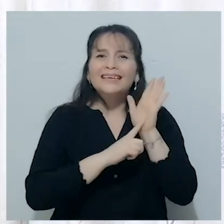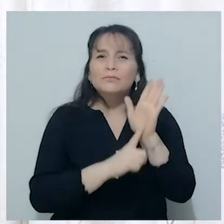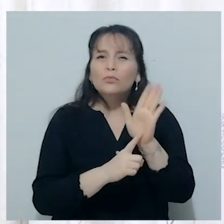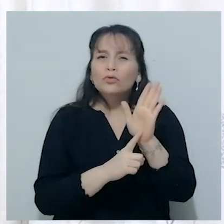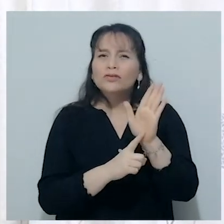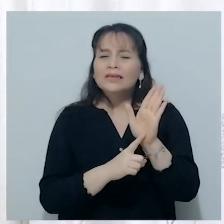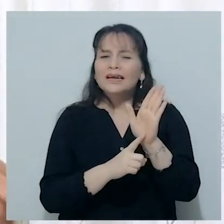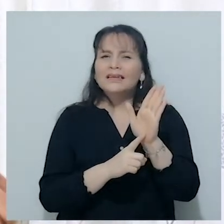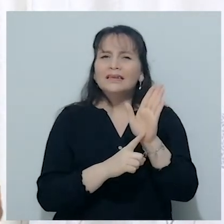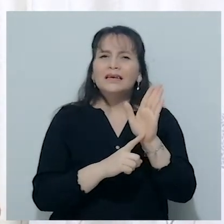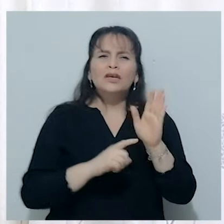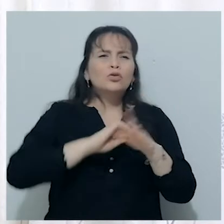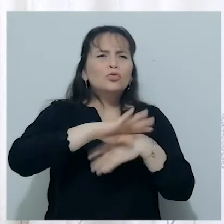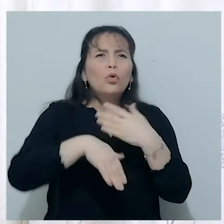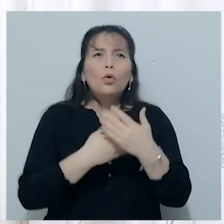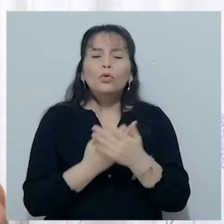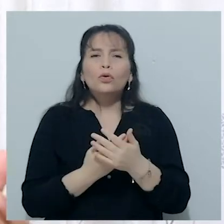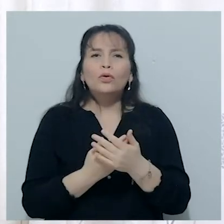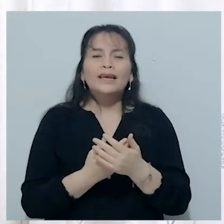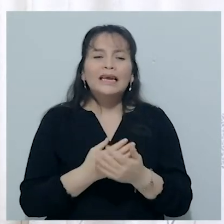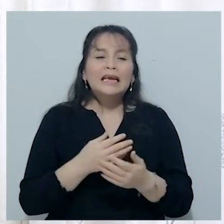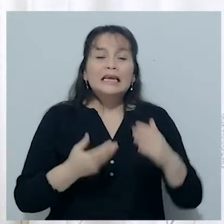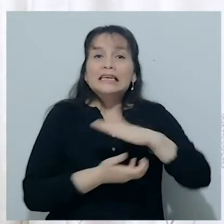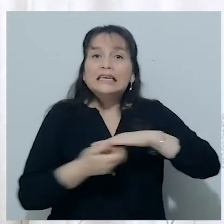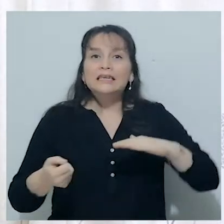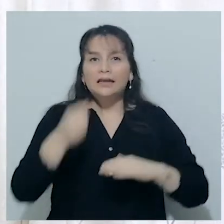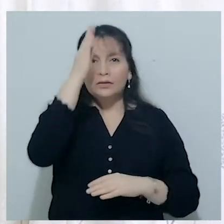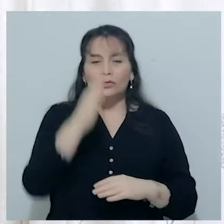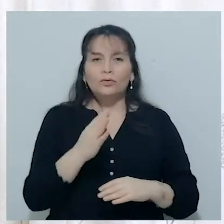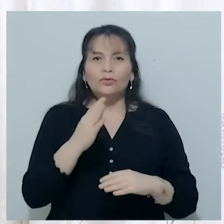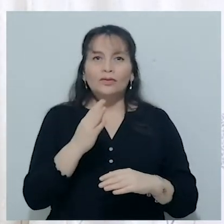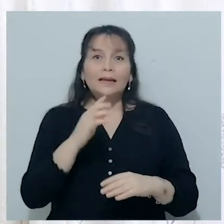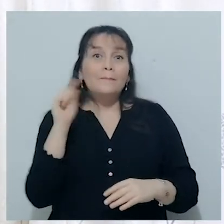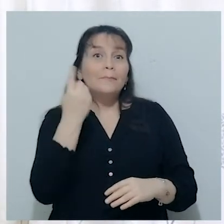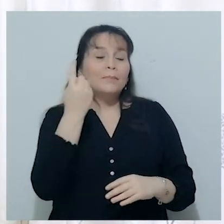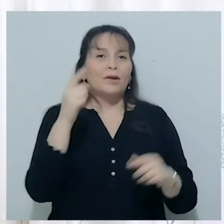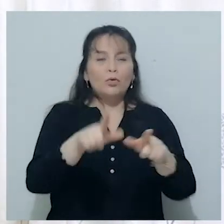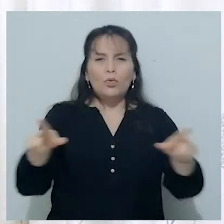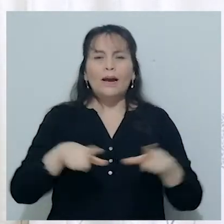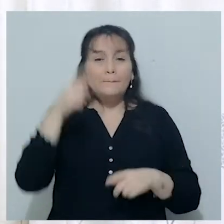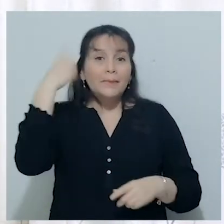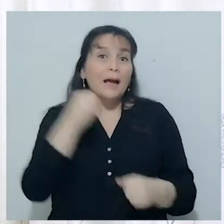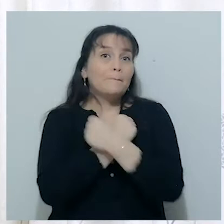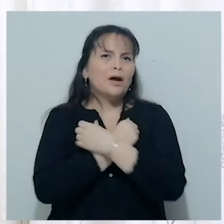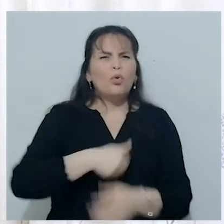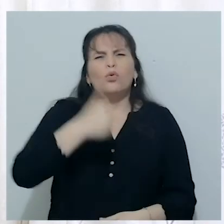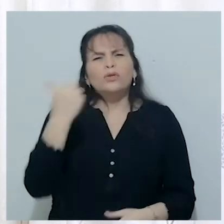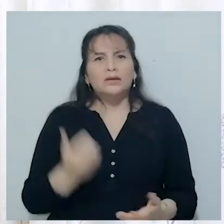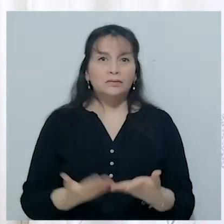mundo, en sus distintas maneras. La idolatría es todo aquello que quita a Dios del primer lugar, de la